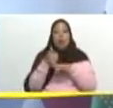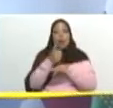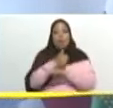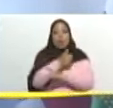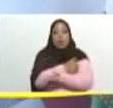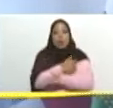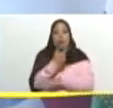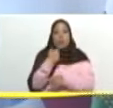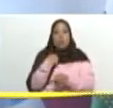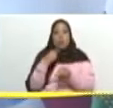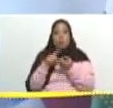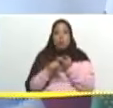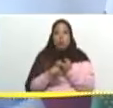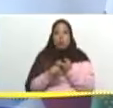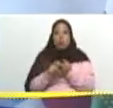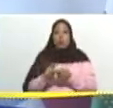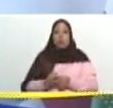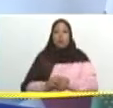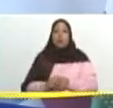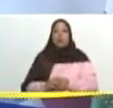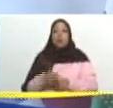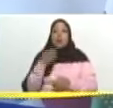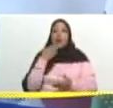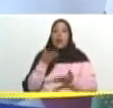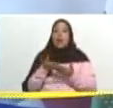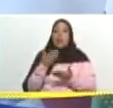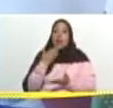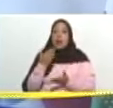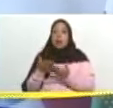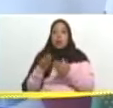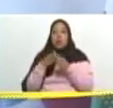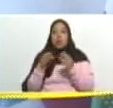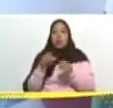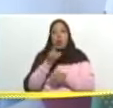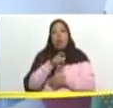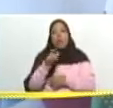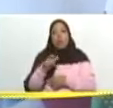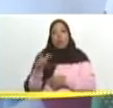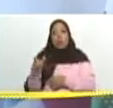Flores, y le agradecemos pues a todos ustedes.